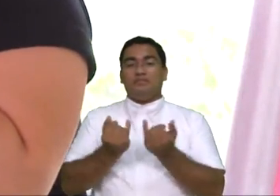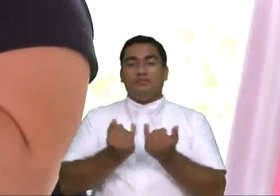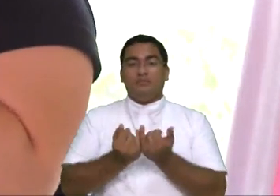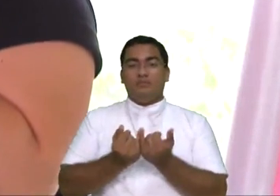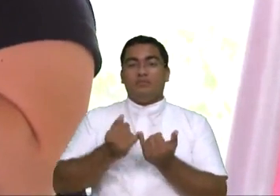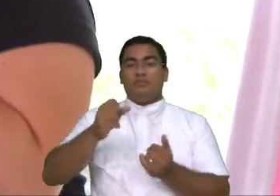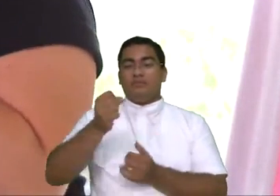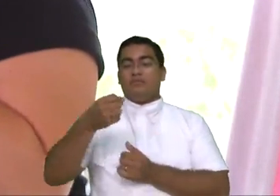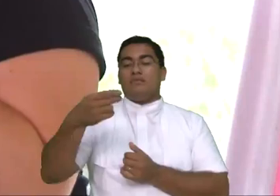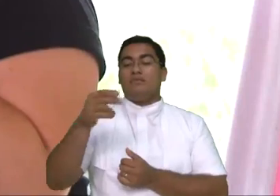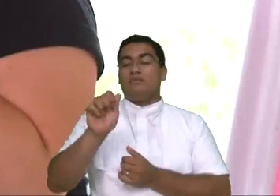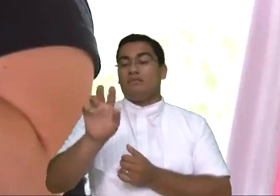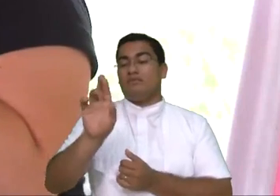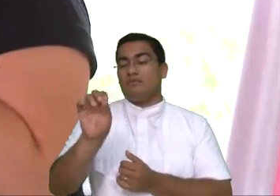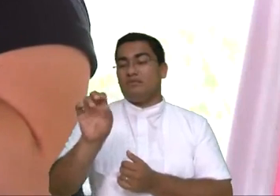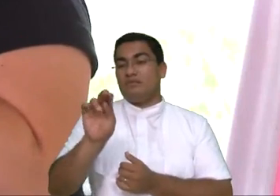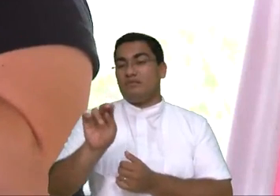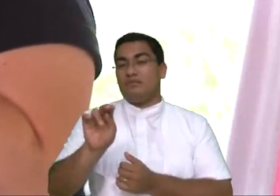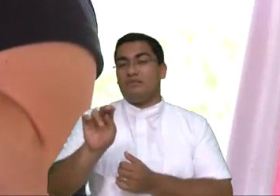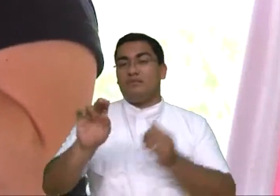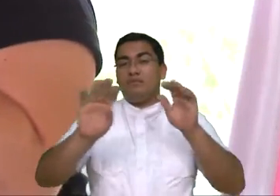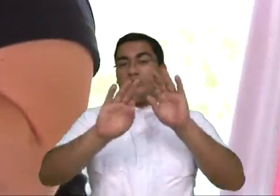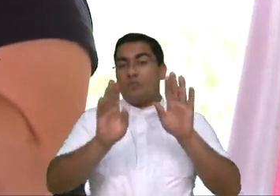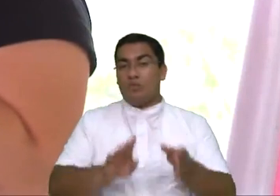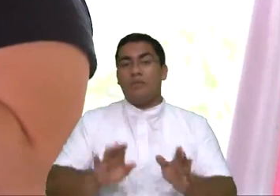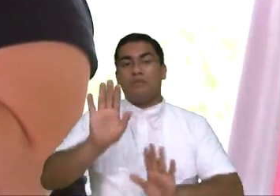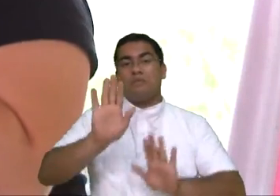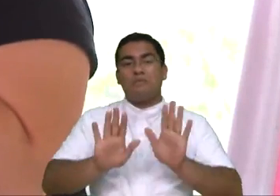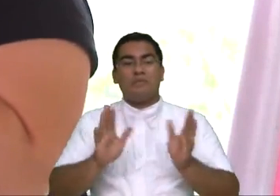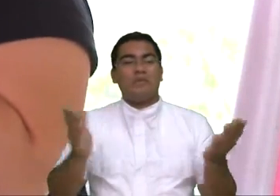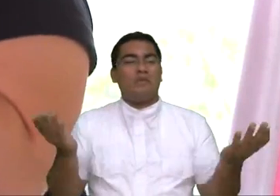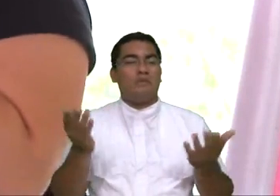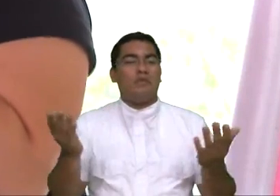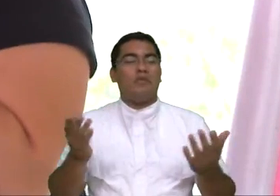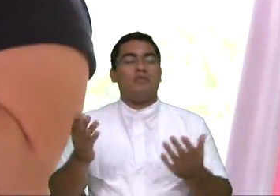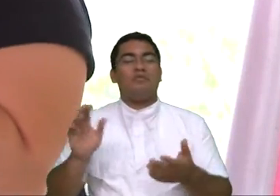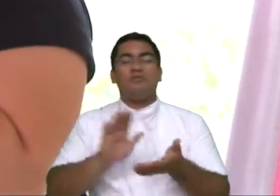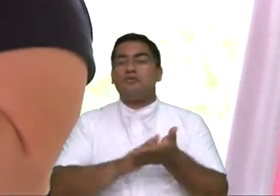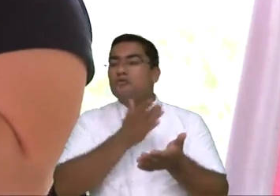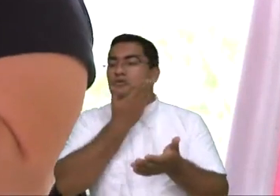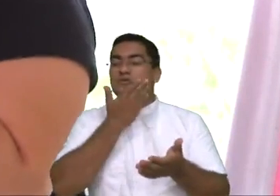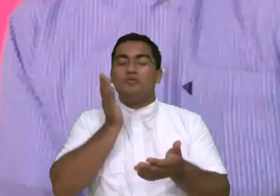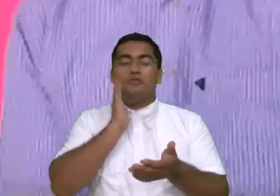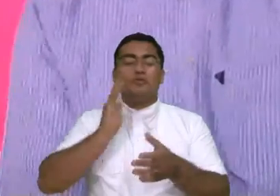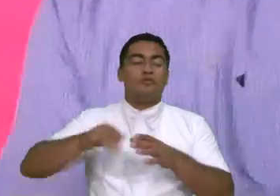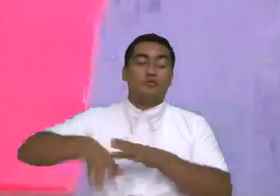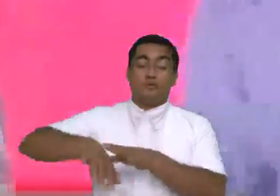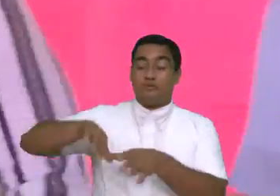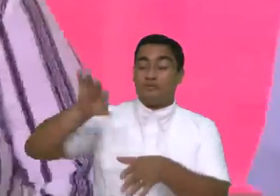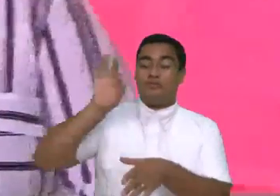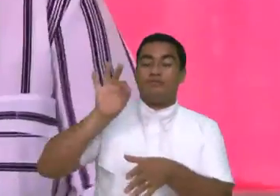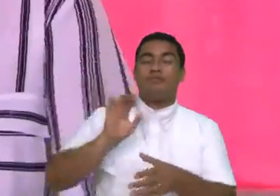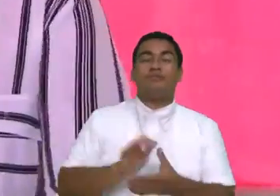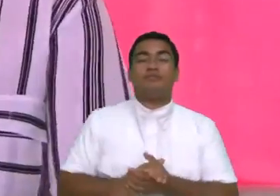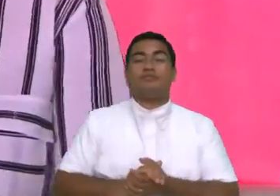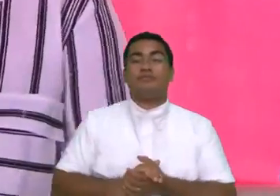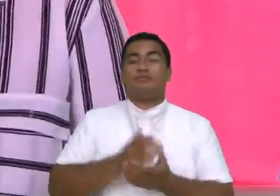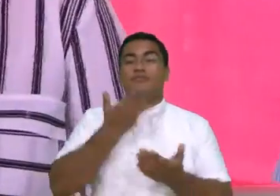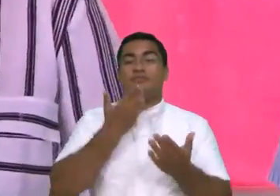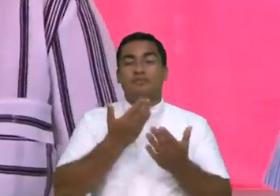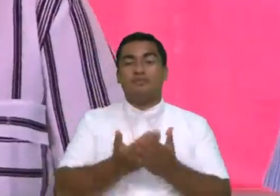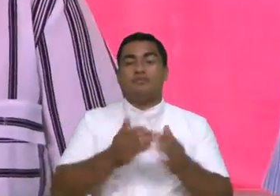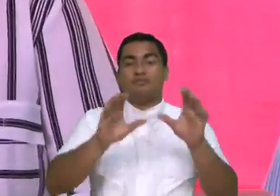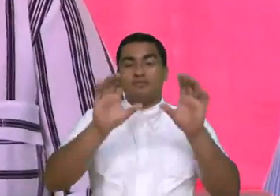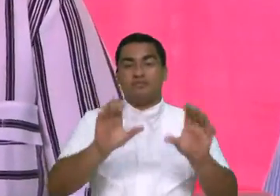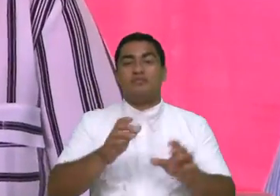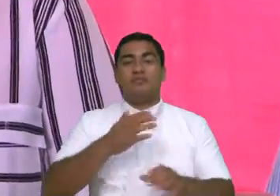maquillista profesional. Van a estar participando en la rifa de maquillaje profesional y cosméticos en general. Buenas tardes, mi